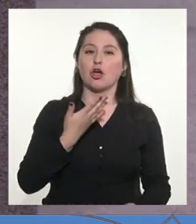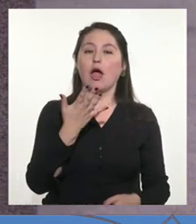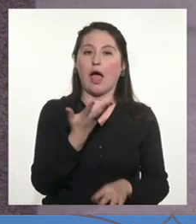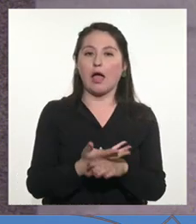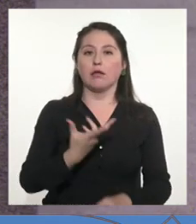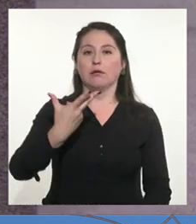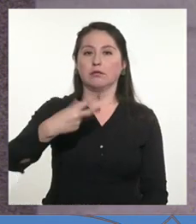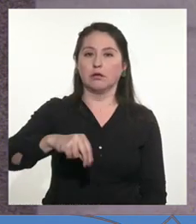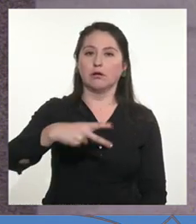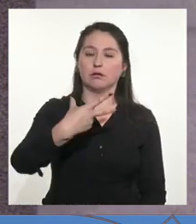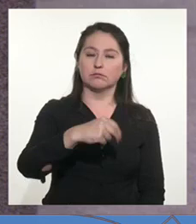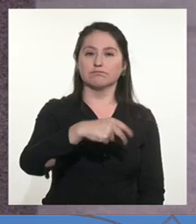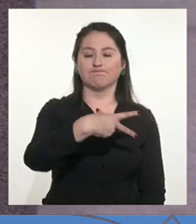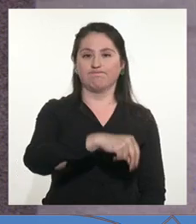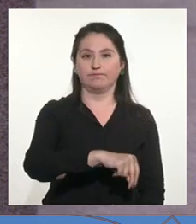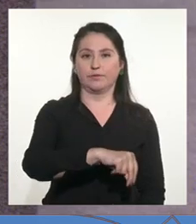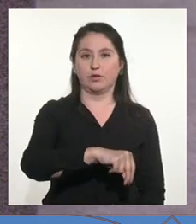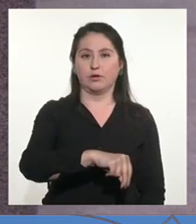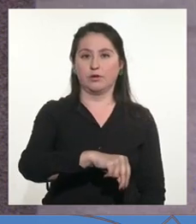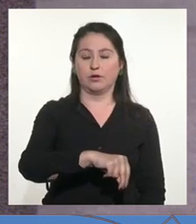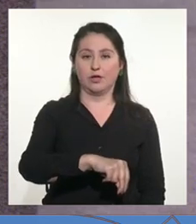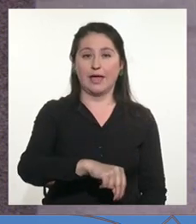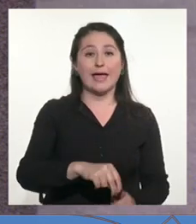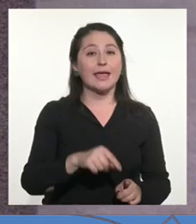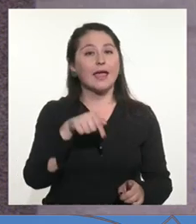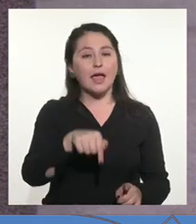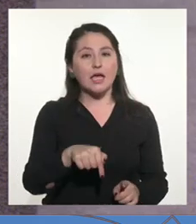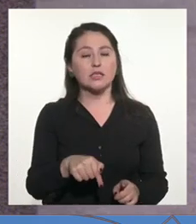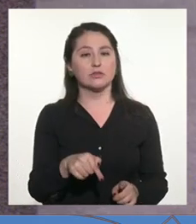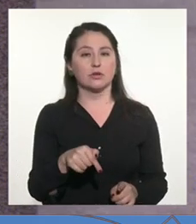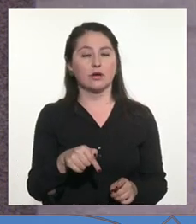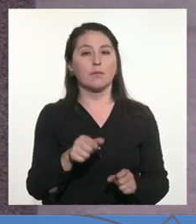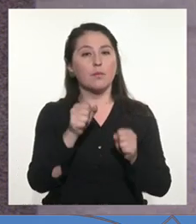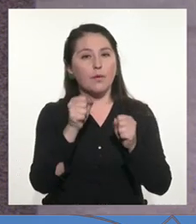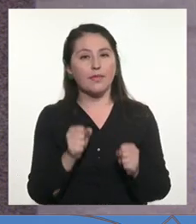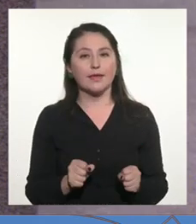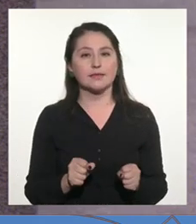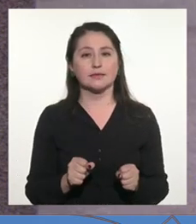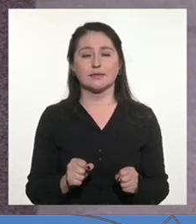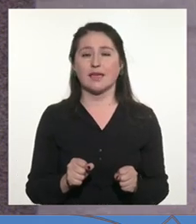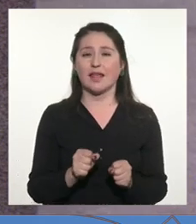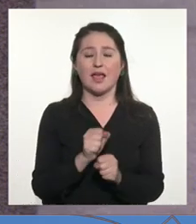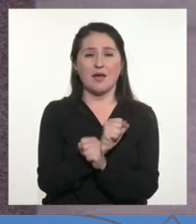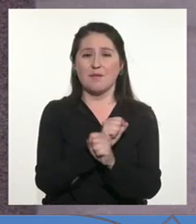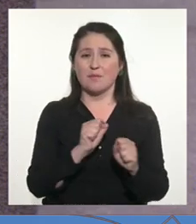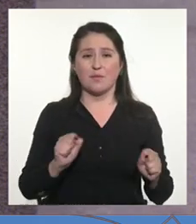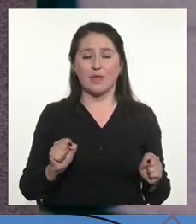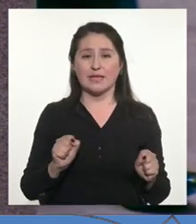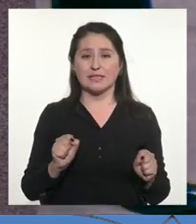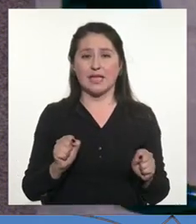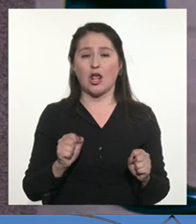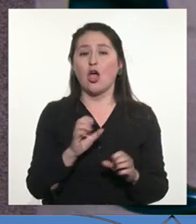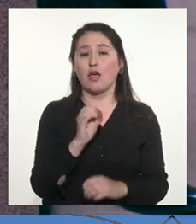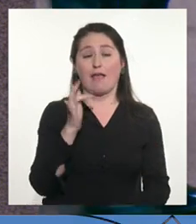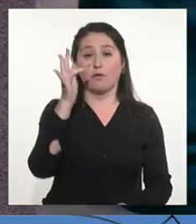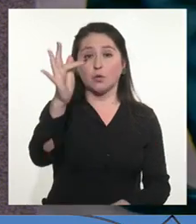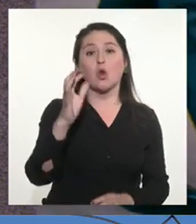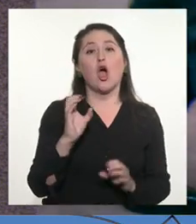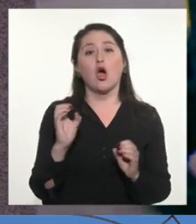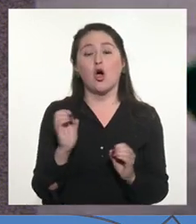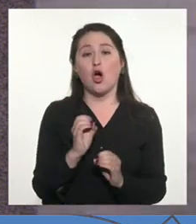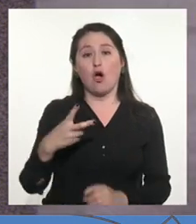hay negacionismo que puede ser parte no está en alfabetismo respecto a la comprensión de los temas futuro o un negacionismo